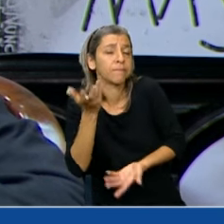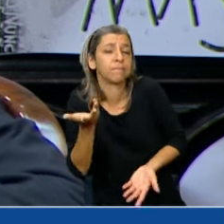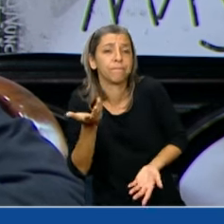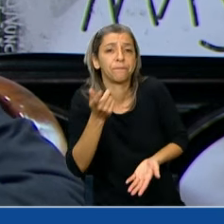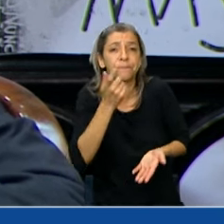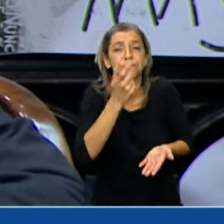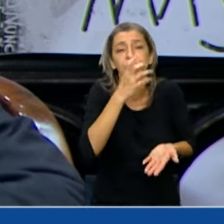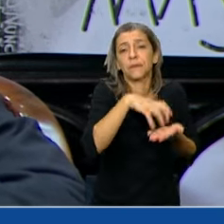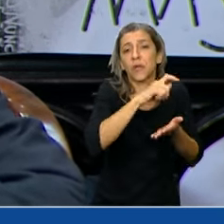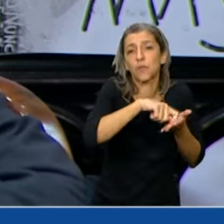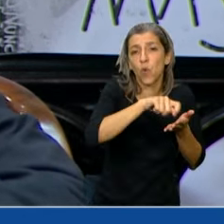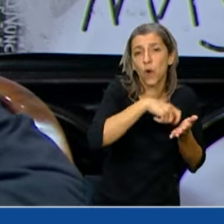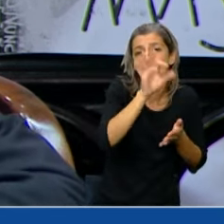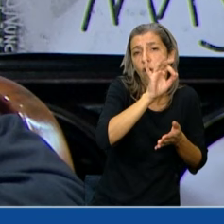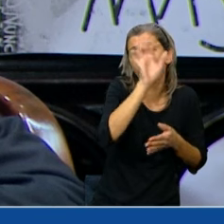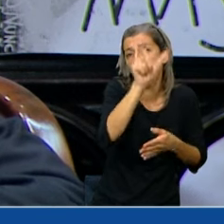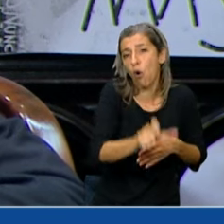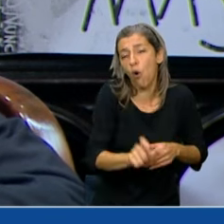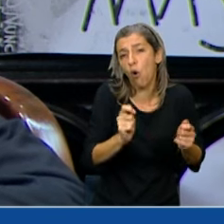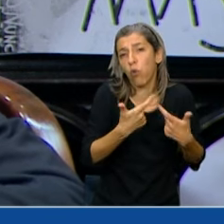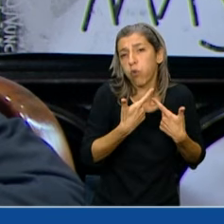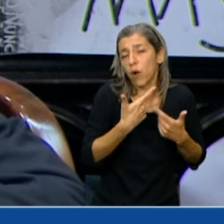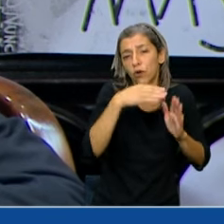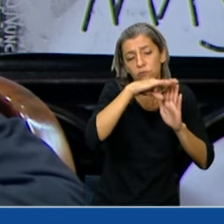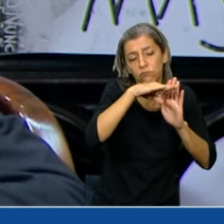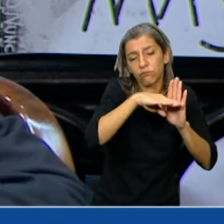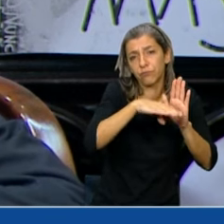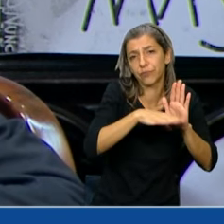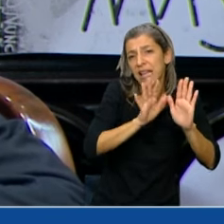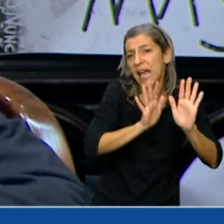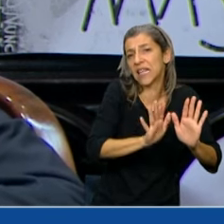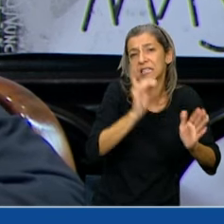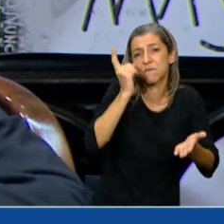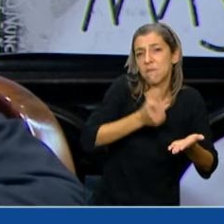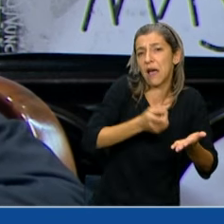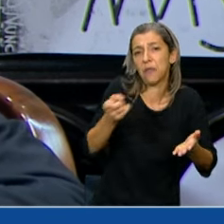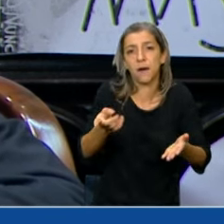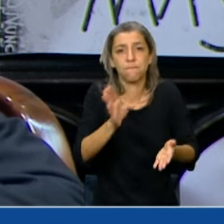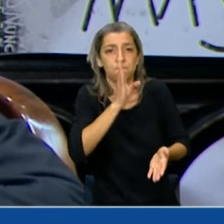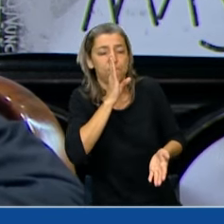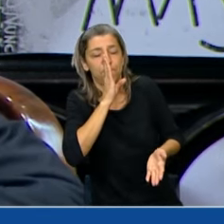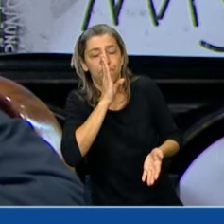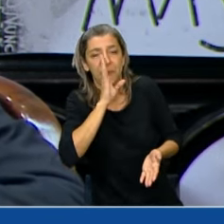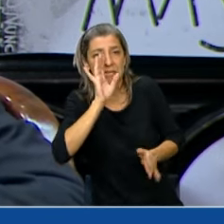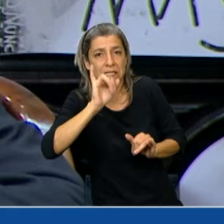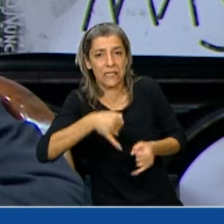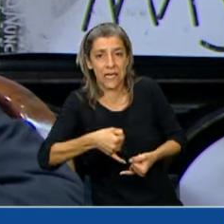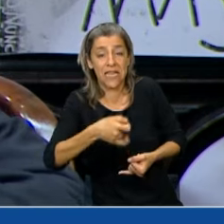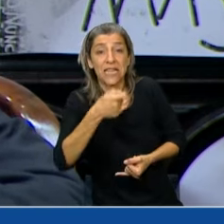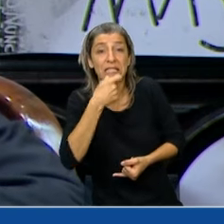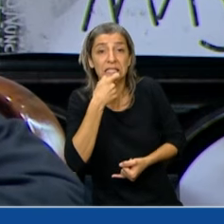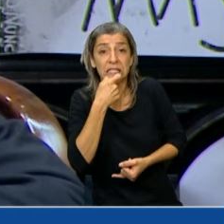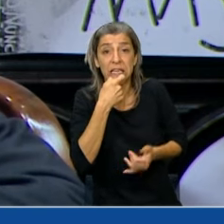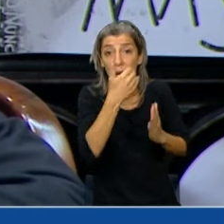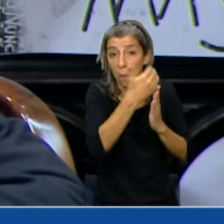mobiliario y el que alquila de cada 10 casos nuev son así y todos lo sabemos y si no te gusta seguí